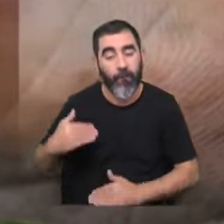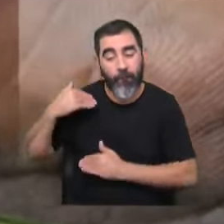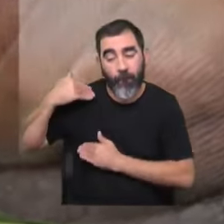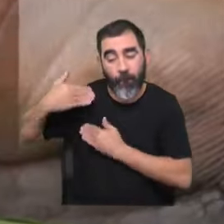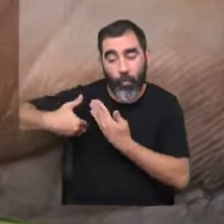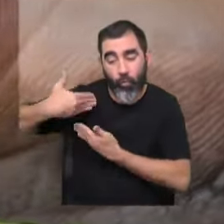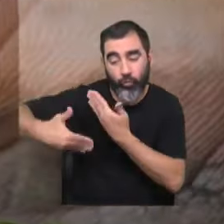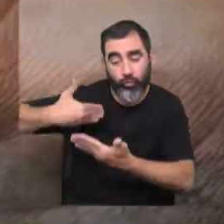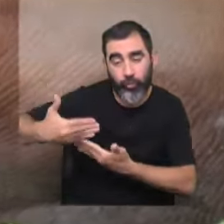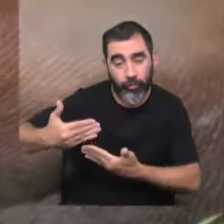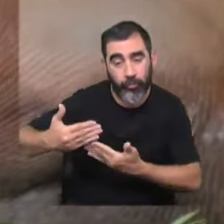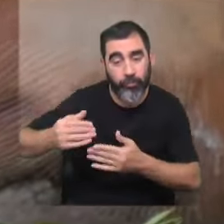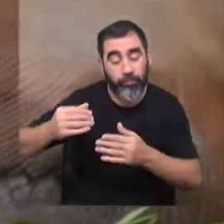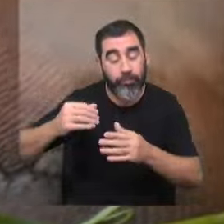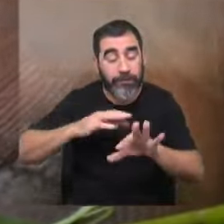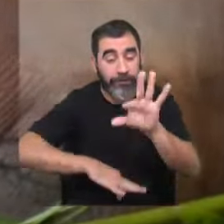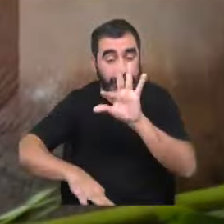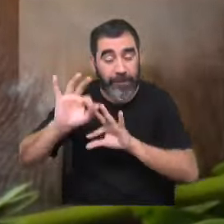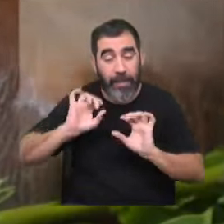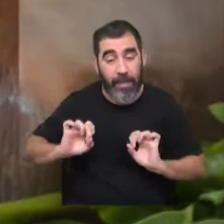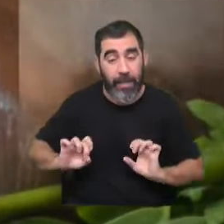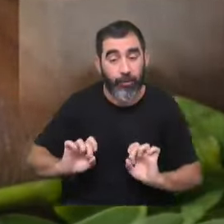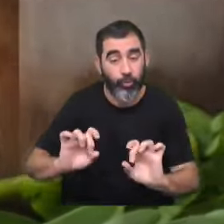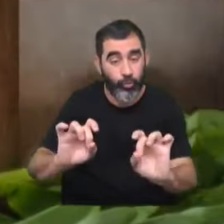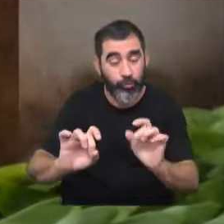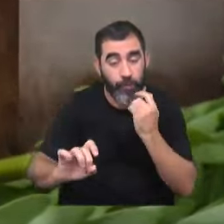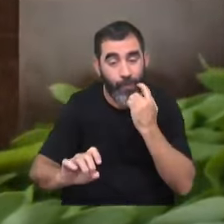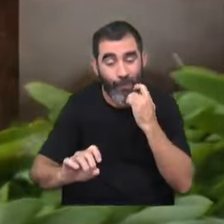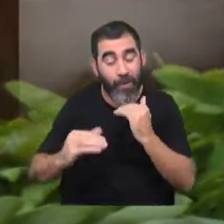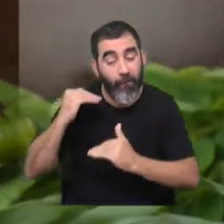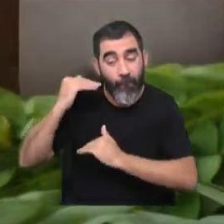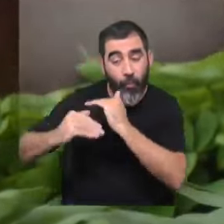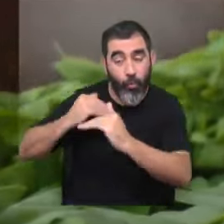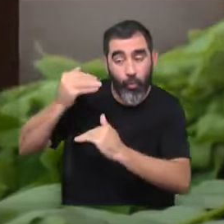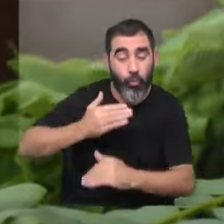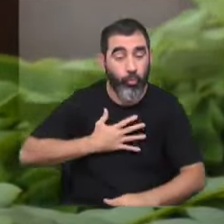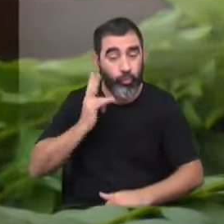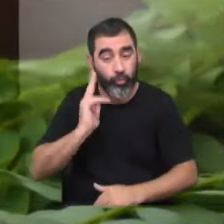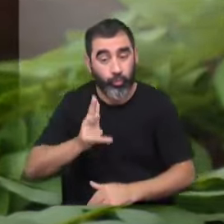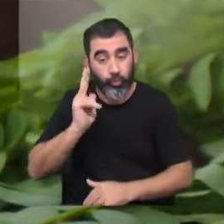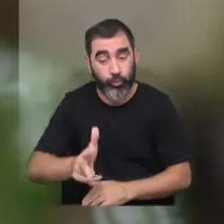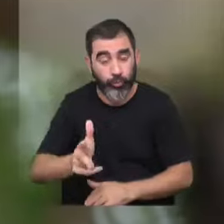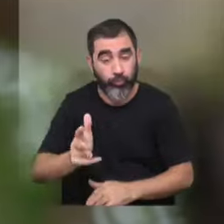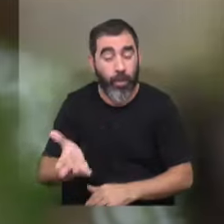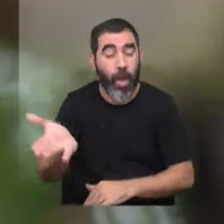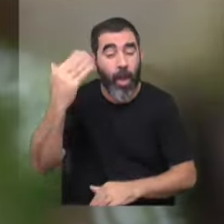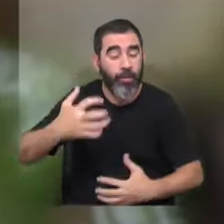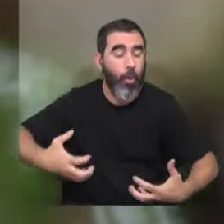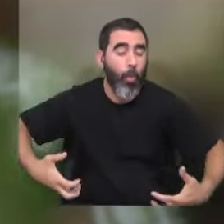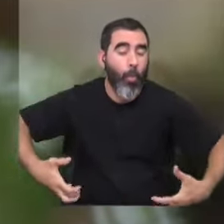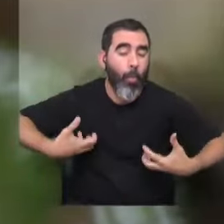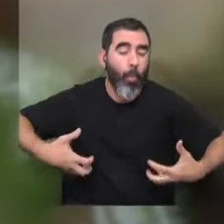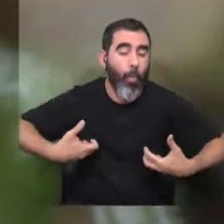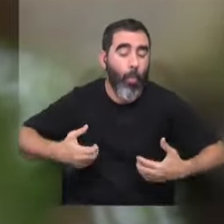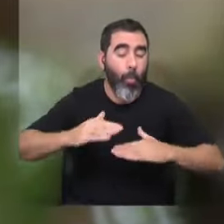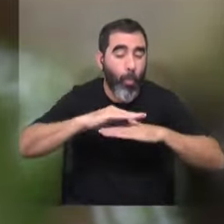Evolutivamente, frente a lo que fue la selección natural, nosotros fuimos evolucionando de lo que éramos primates prensiles en